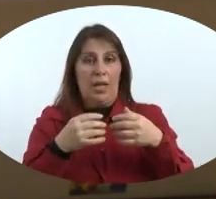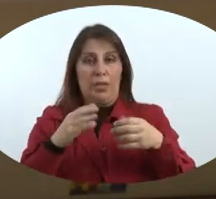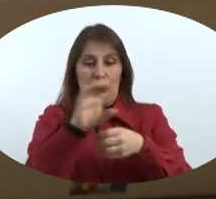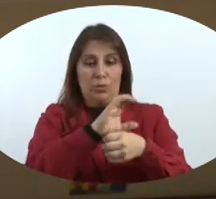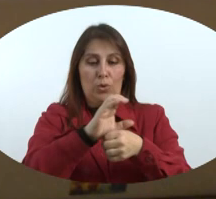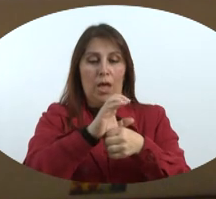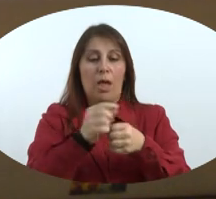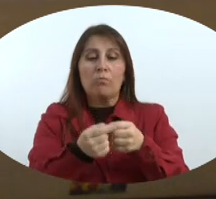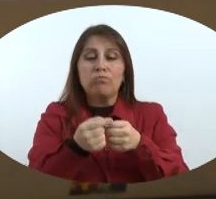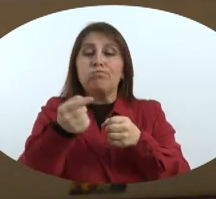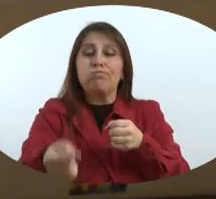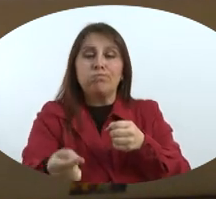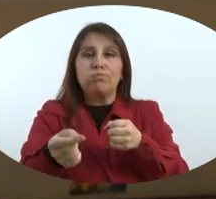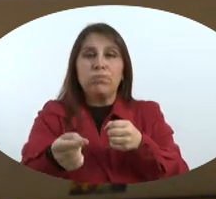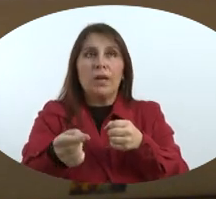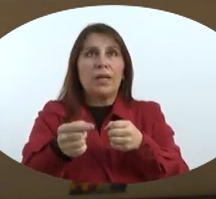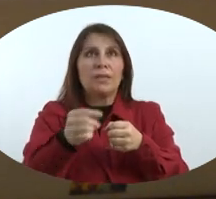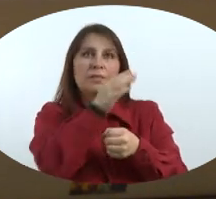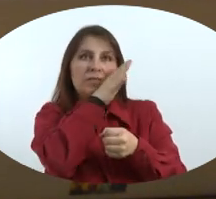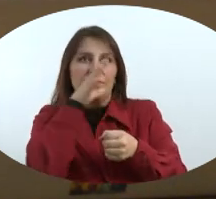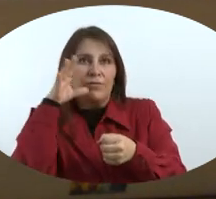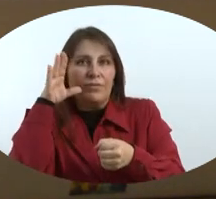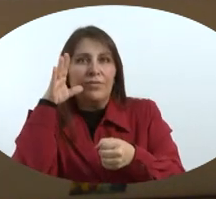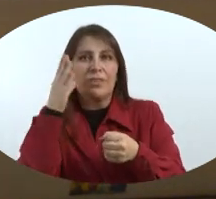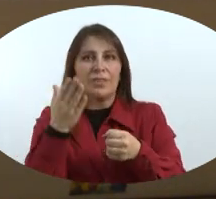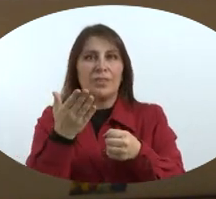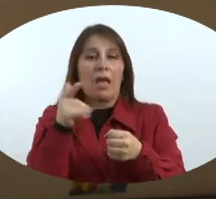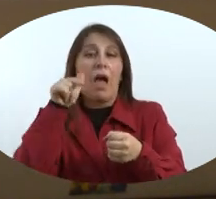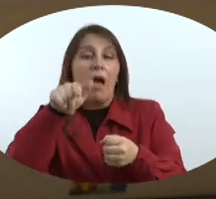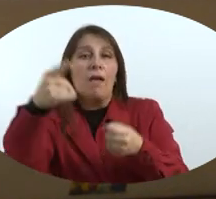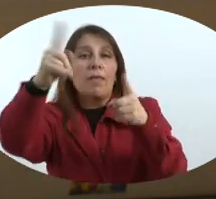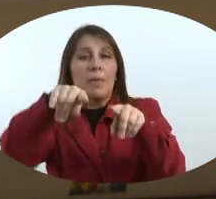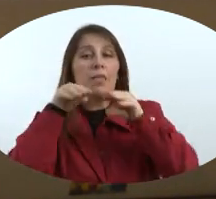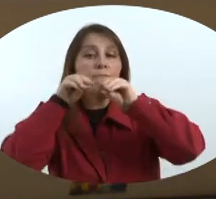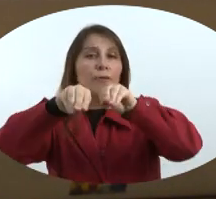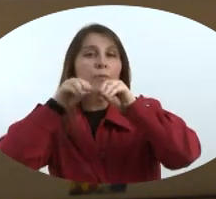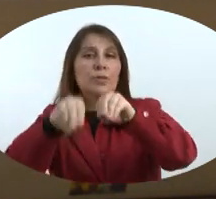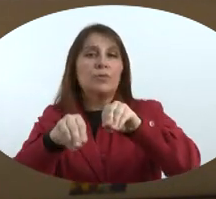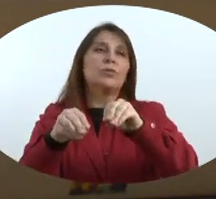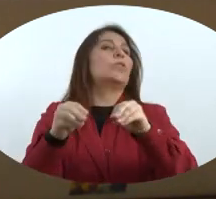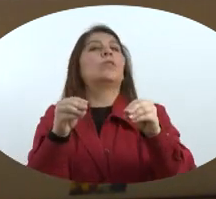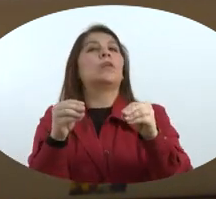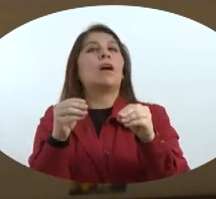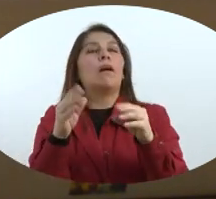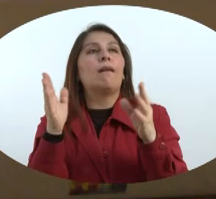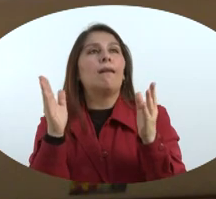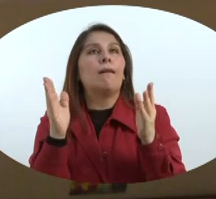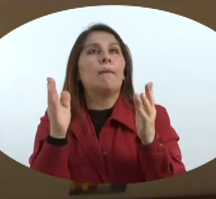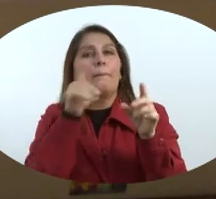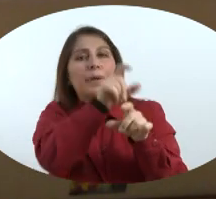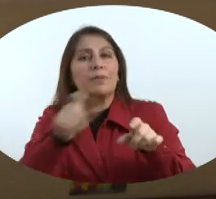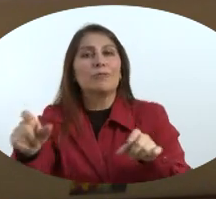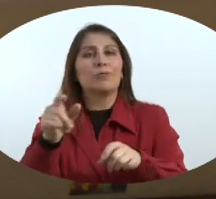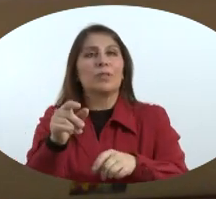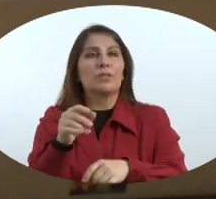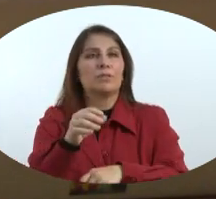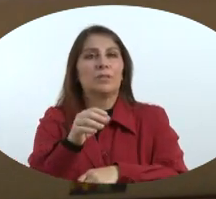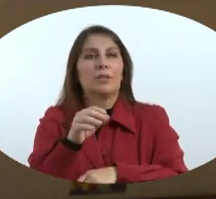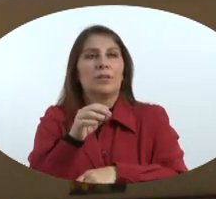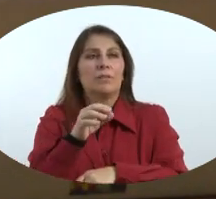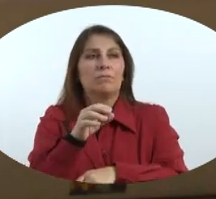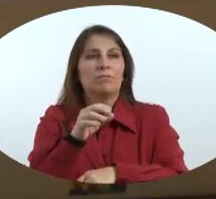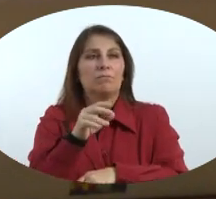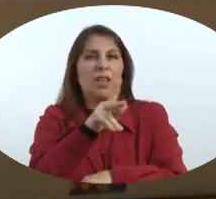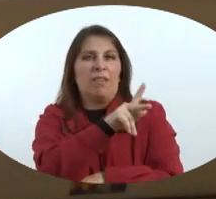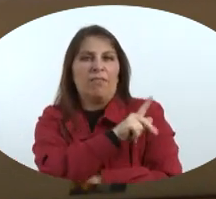proceso de reincorporación y capacitación de los ex combatientes de las farc ep parte de este tipo de iniciativas también son la